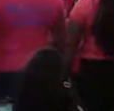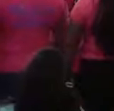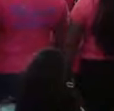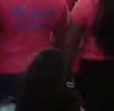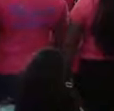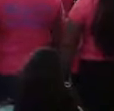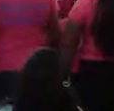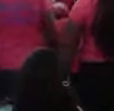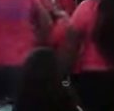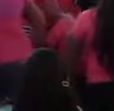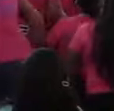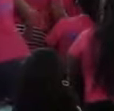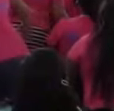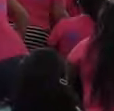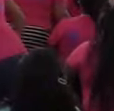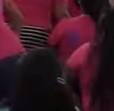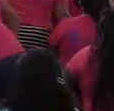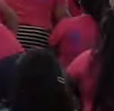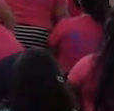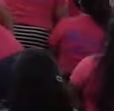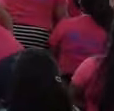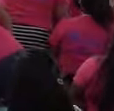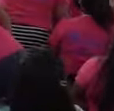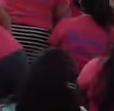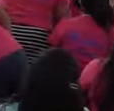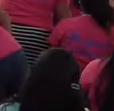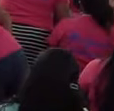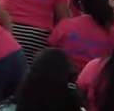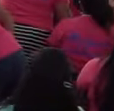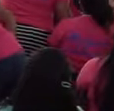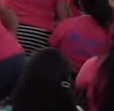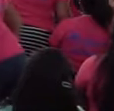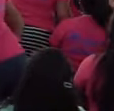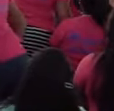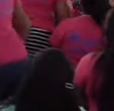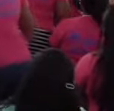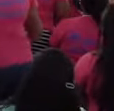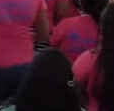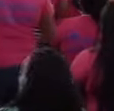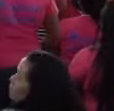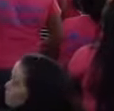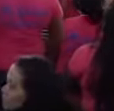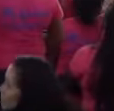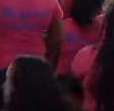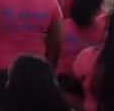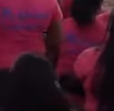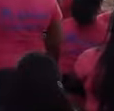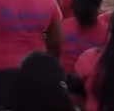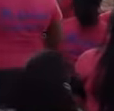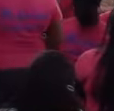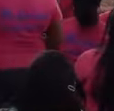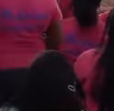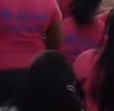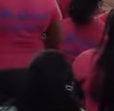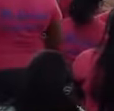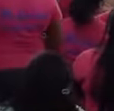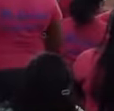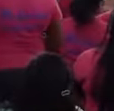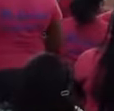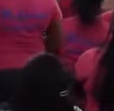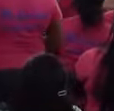México, tienen el gusto de recibirlas en este encuentro de mujeres visionarias, promotoras del cambio e